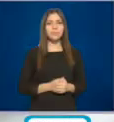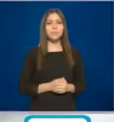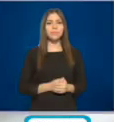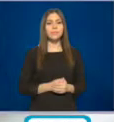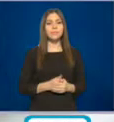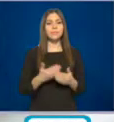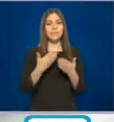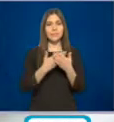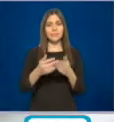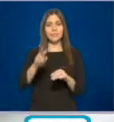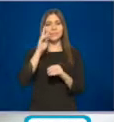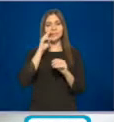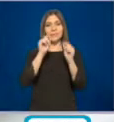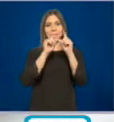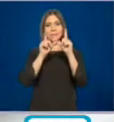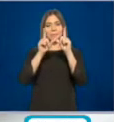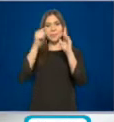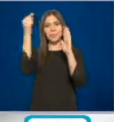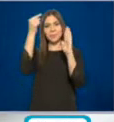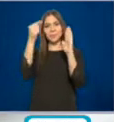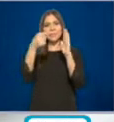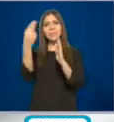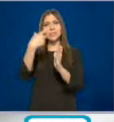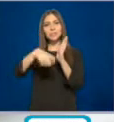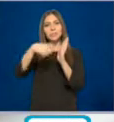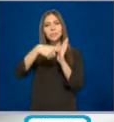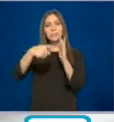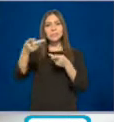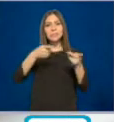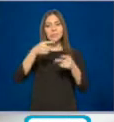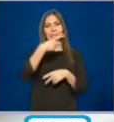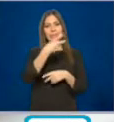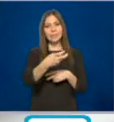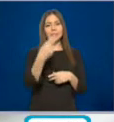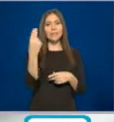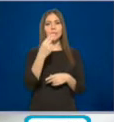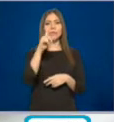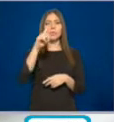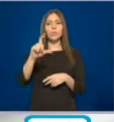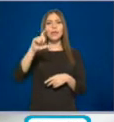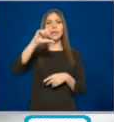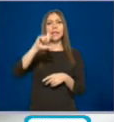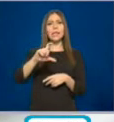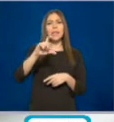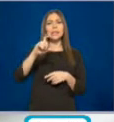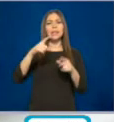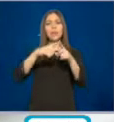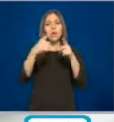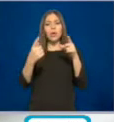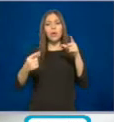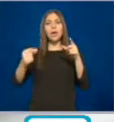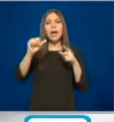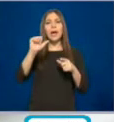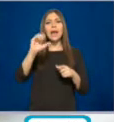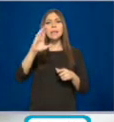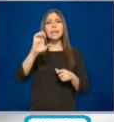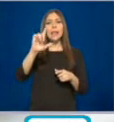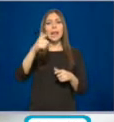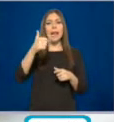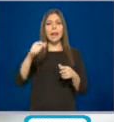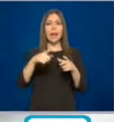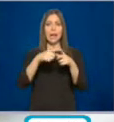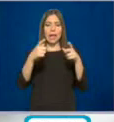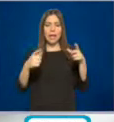Pues ahí están apareciendo en su pantalla y vamos a necesitar una taza de hojas de acelgas grandes, Así es, 4 piezas